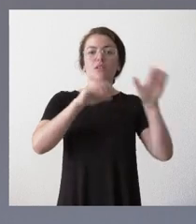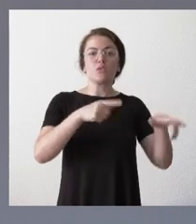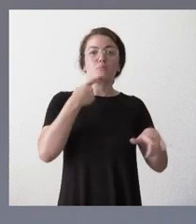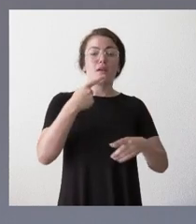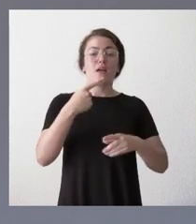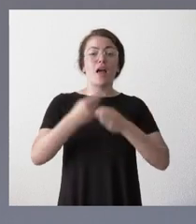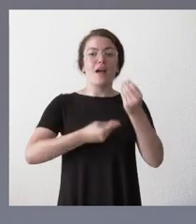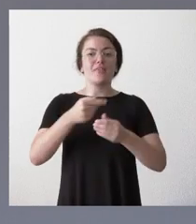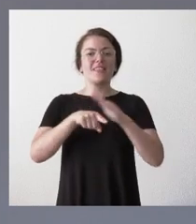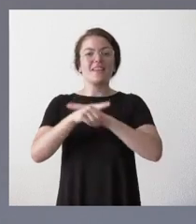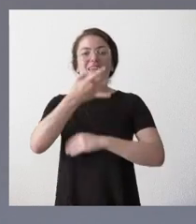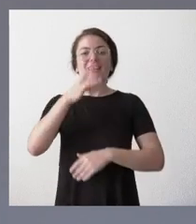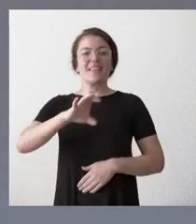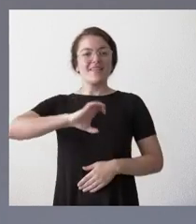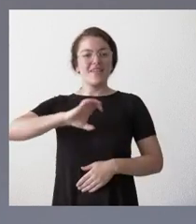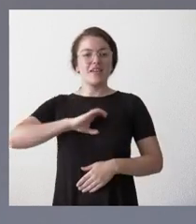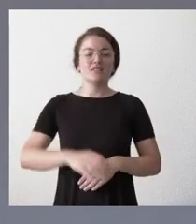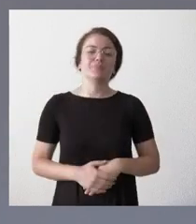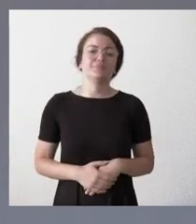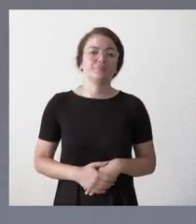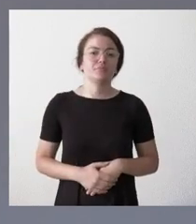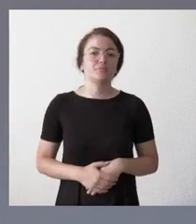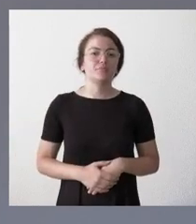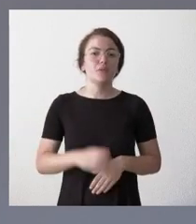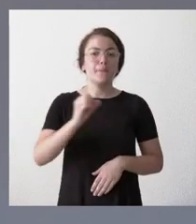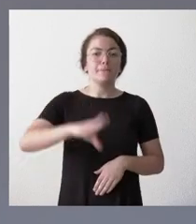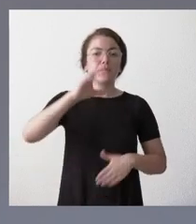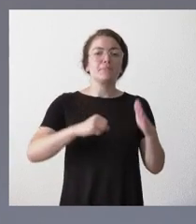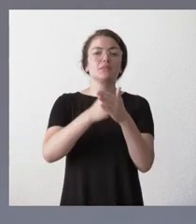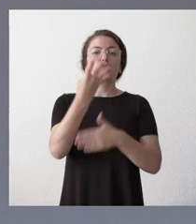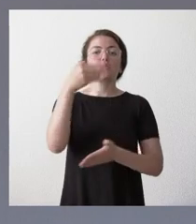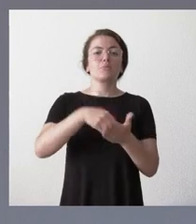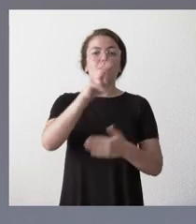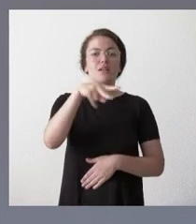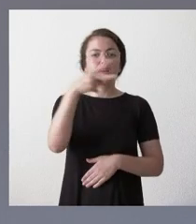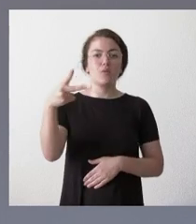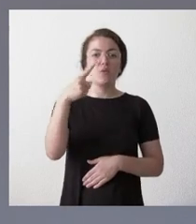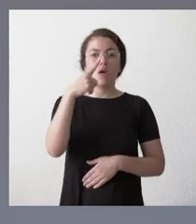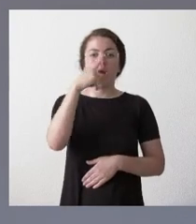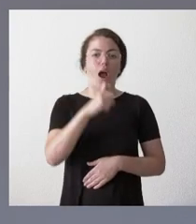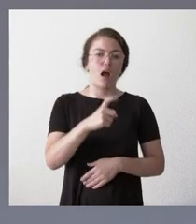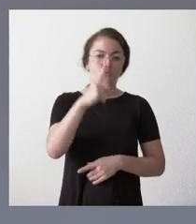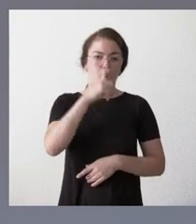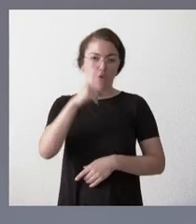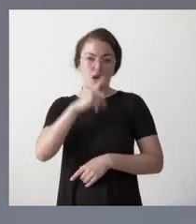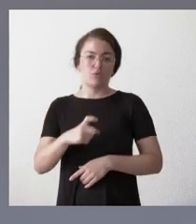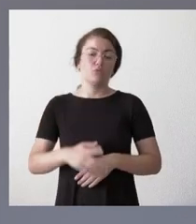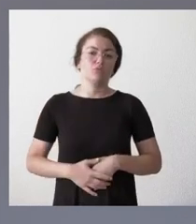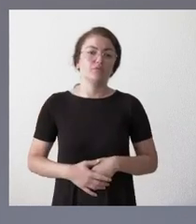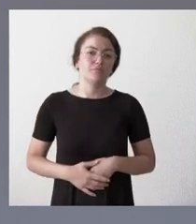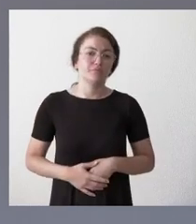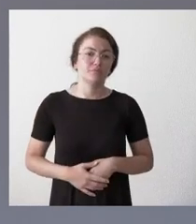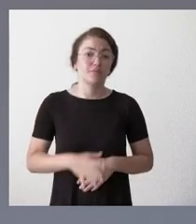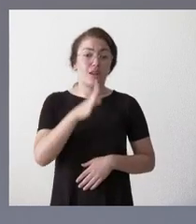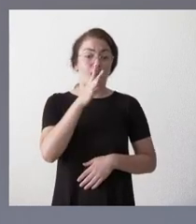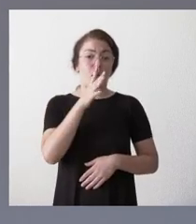importe máximo de las ayudas de emergencia son 4.000 euros al año, que se amplió recientemente a través de la